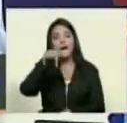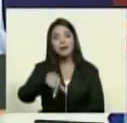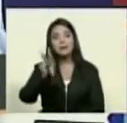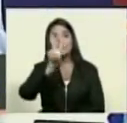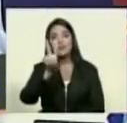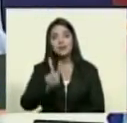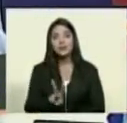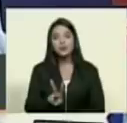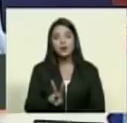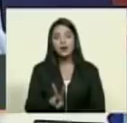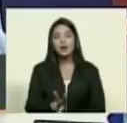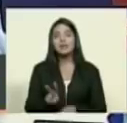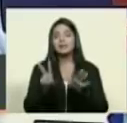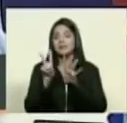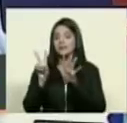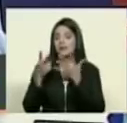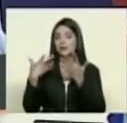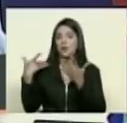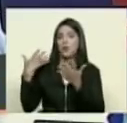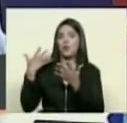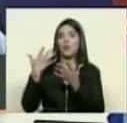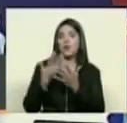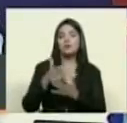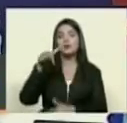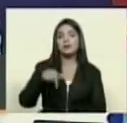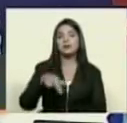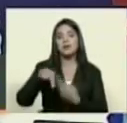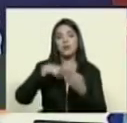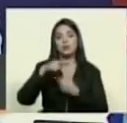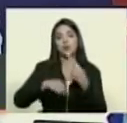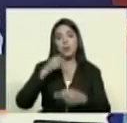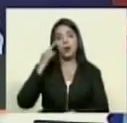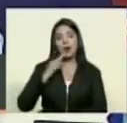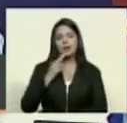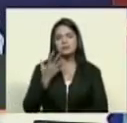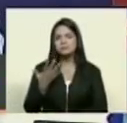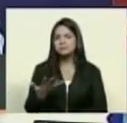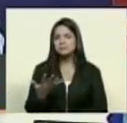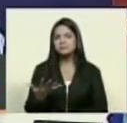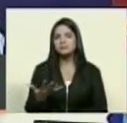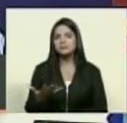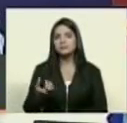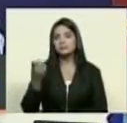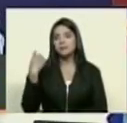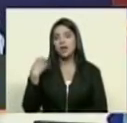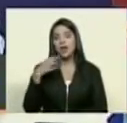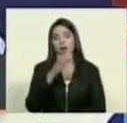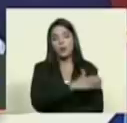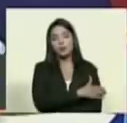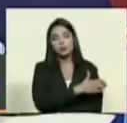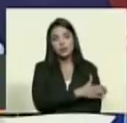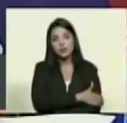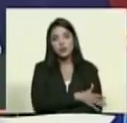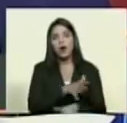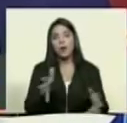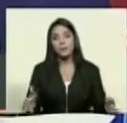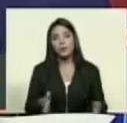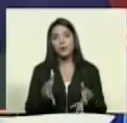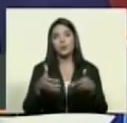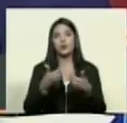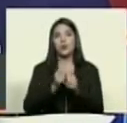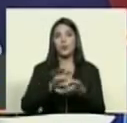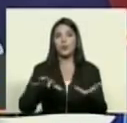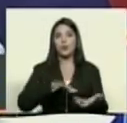Venezuela en los 18 años de revolución bolivariana que llevamos ha sido cuando la oposición ha promovido esa